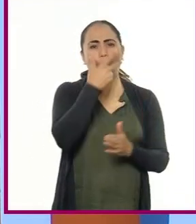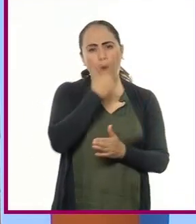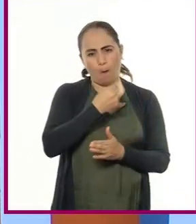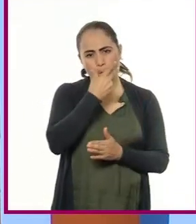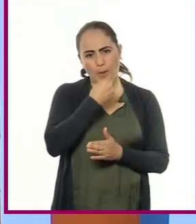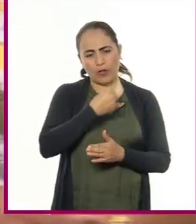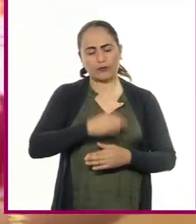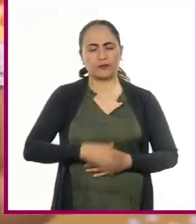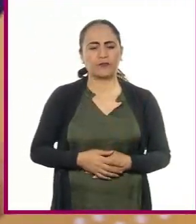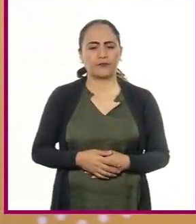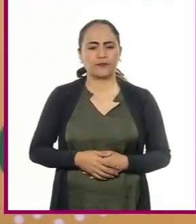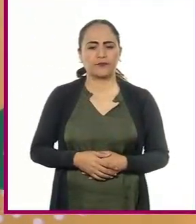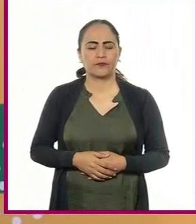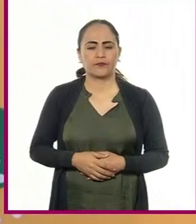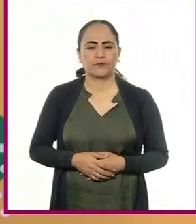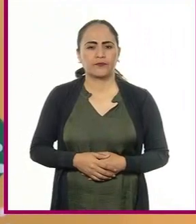hombres.